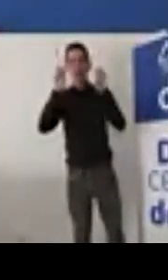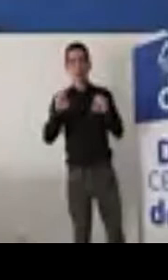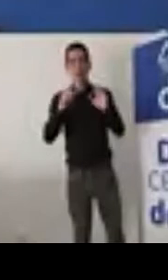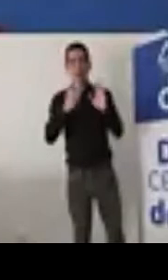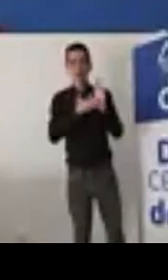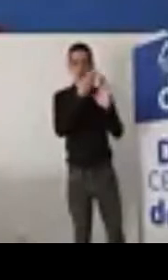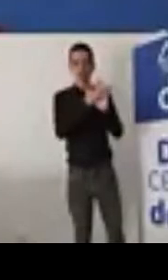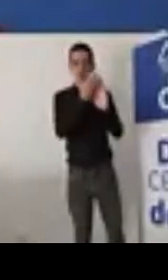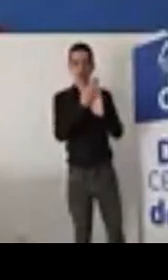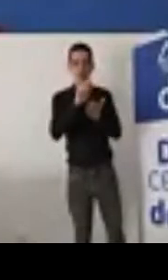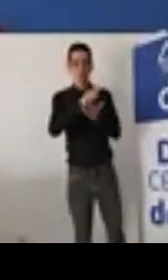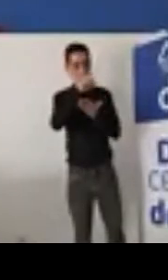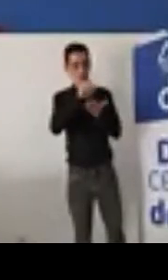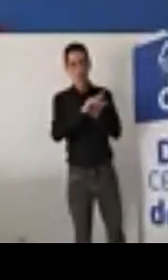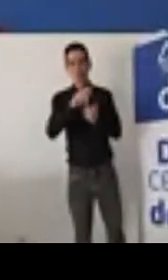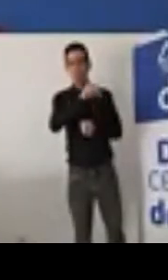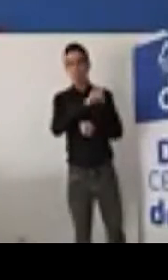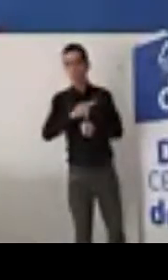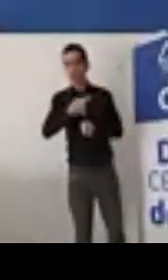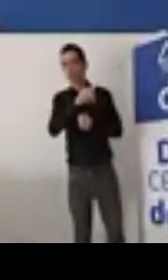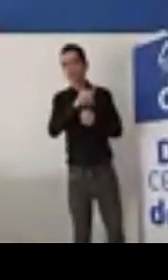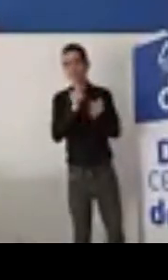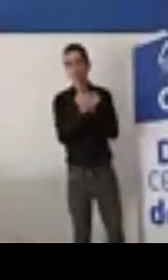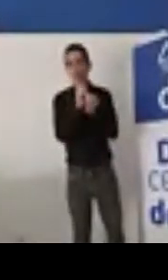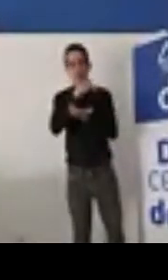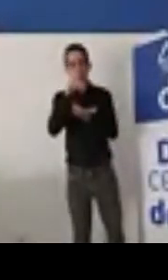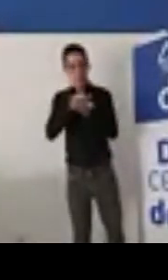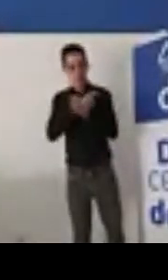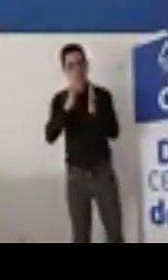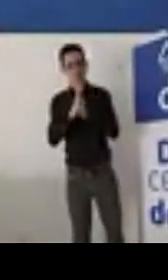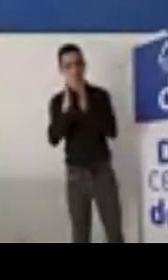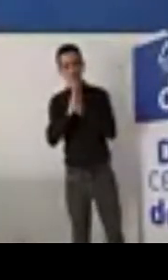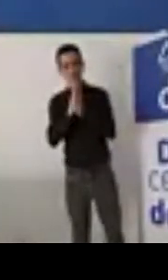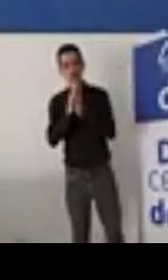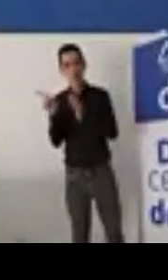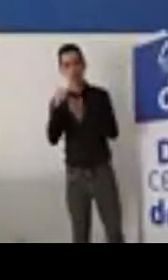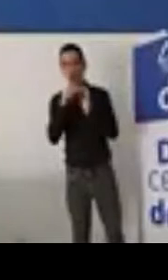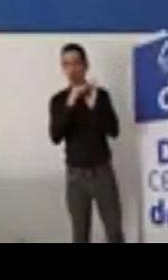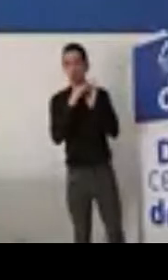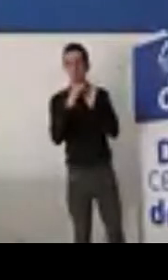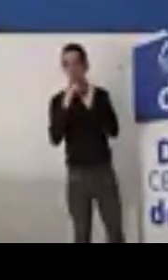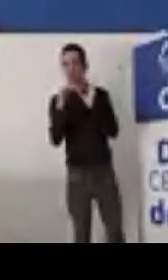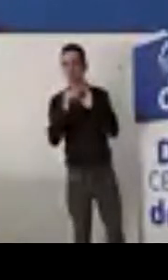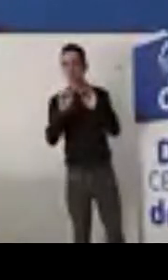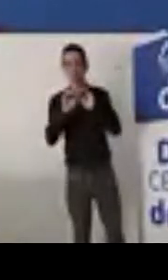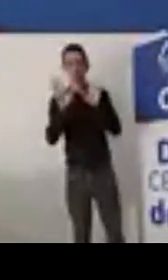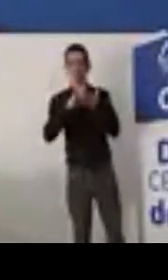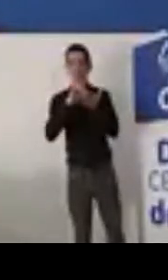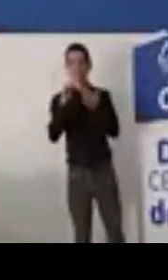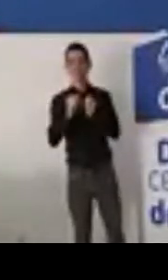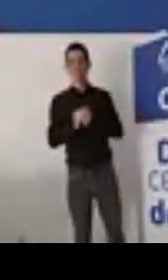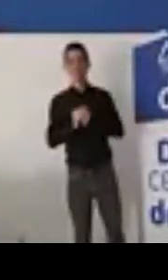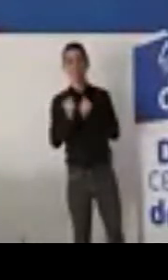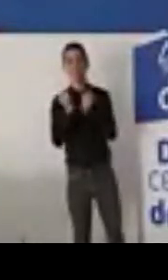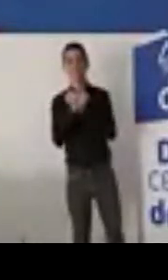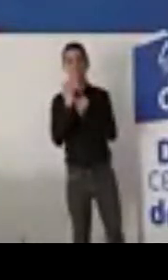pública y de los espacios en los que pueden colaborar. Muchas gracias nuevamente a nombre del municipio de León y doy el uso